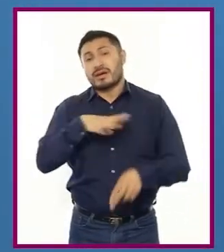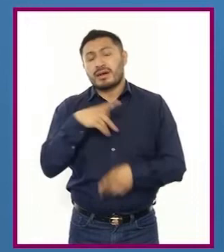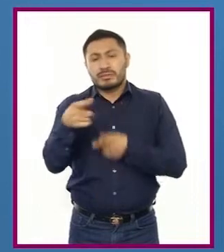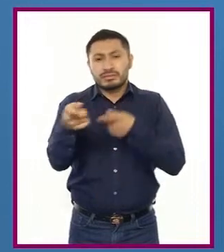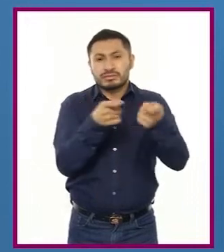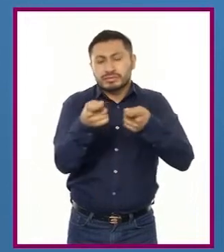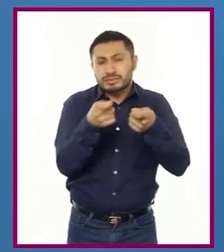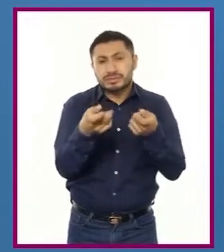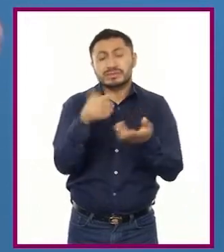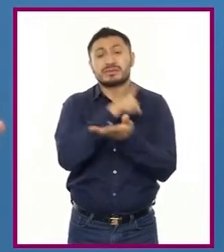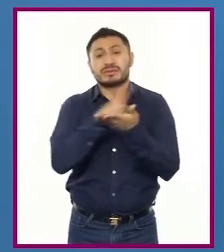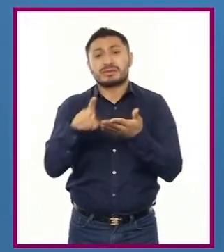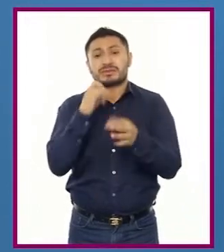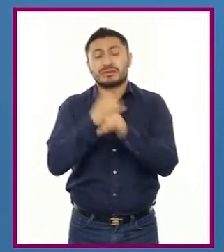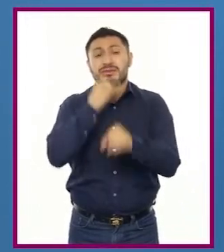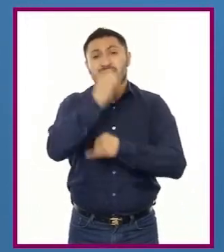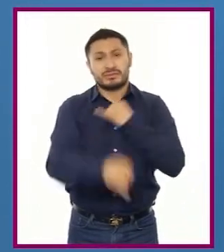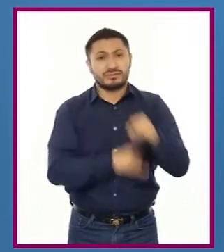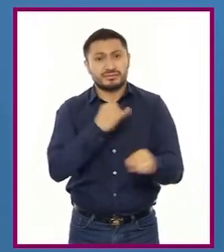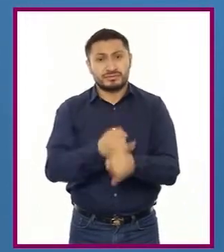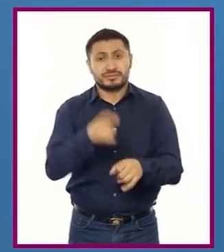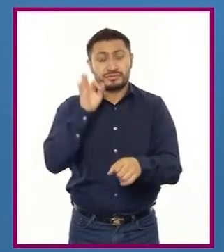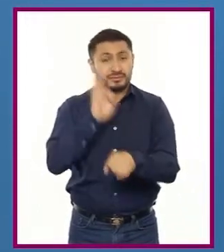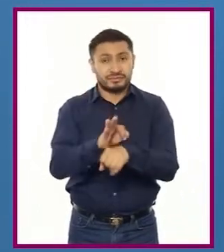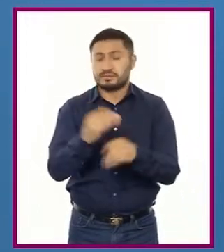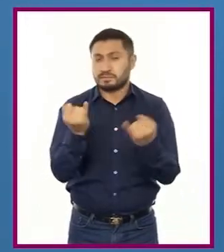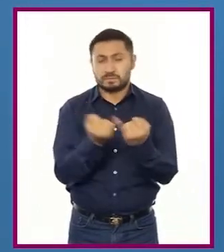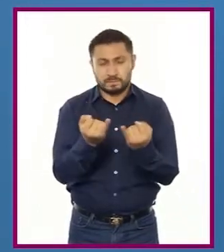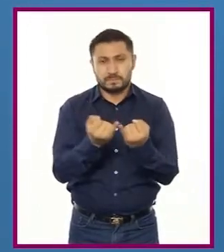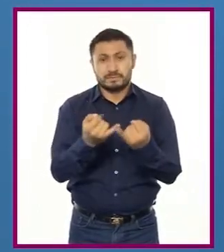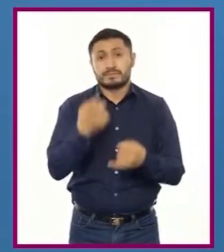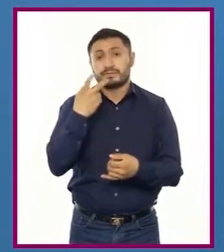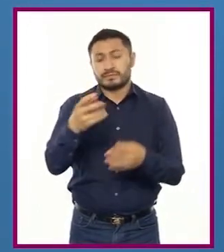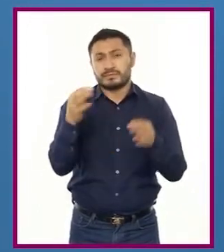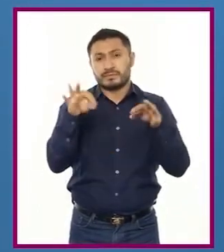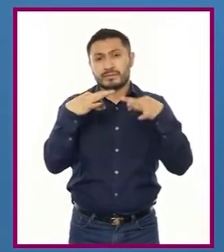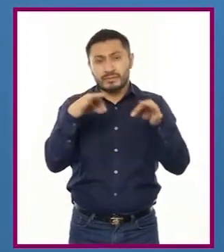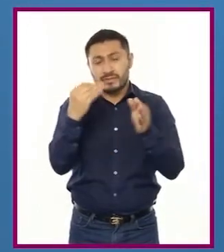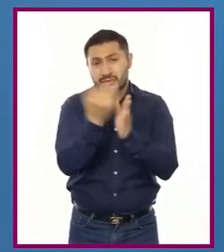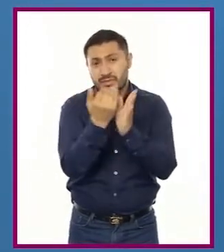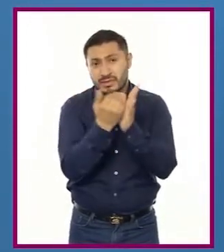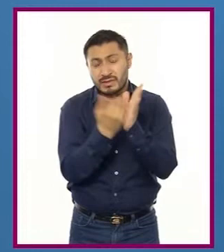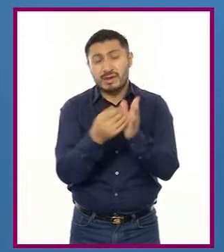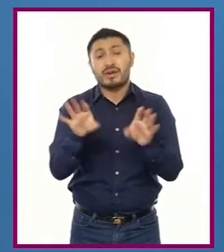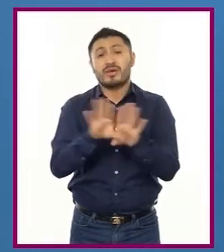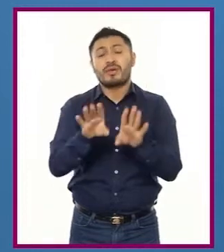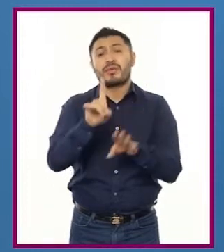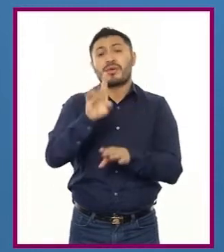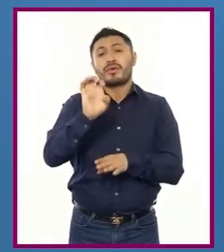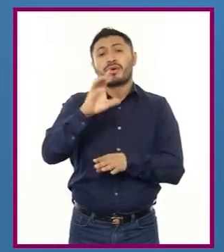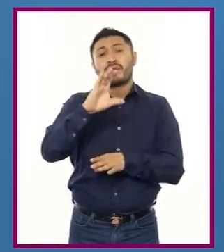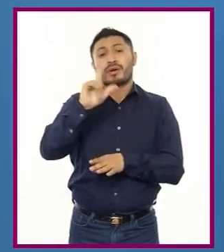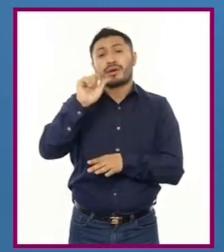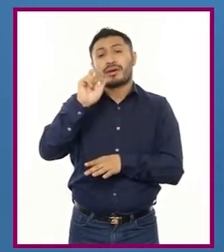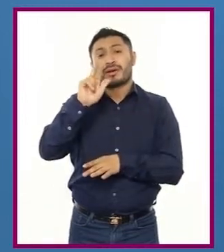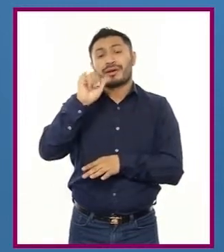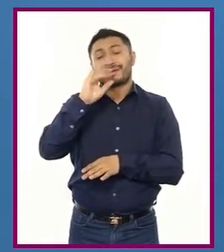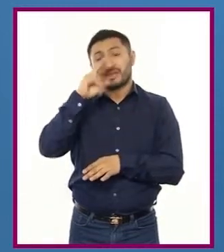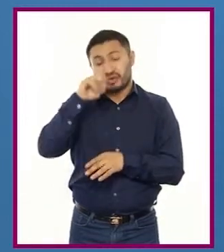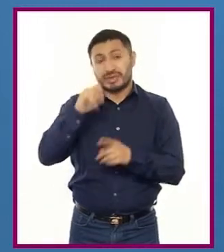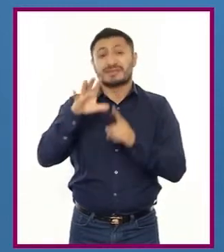regulado por el derecho internacional. Estos tratados pueden denominarse declaraciones,